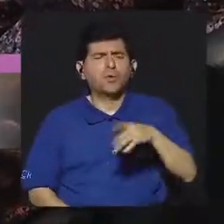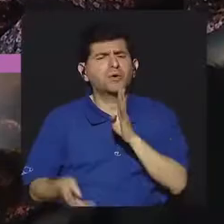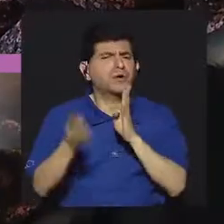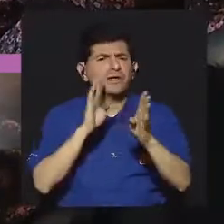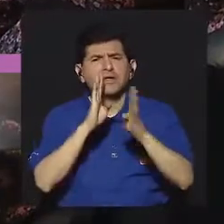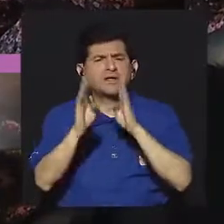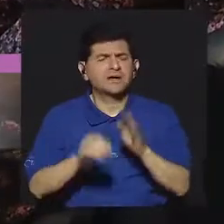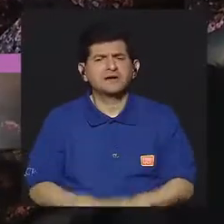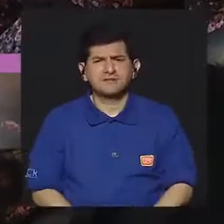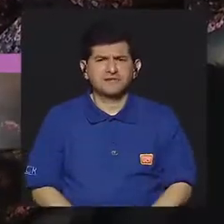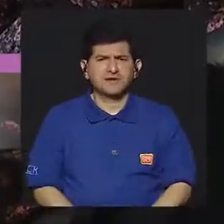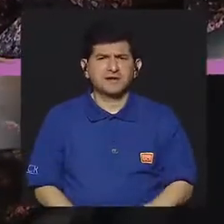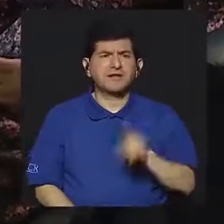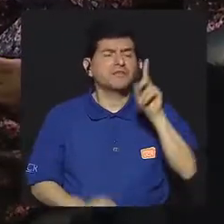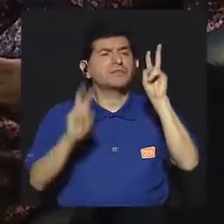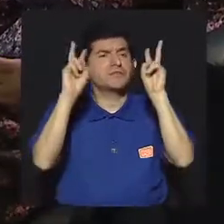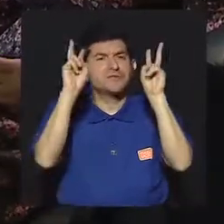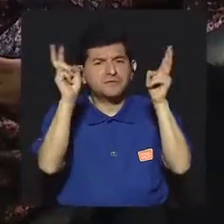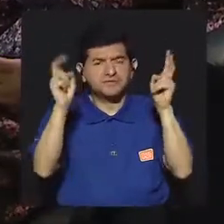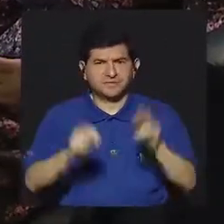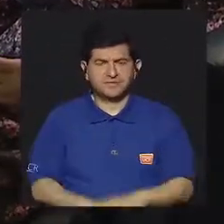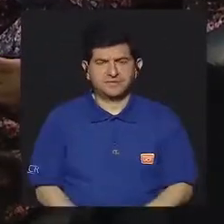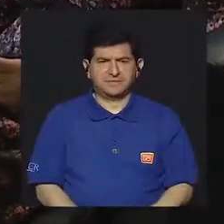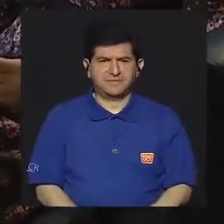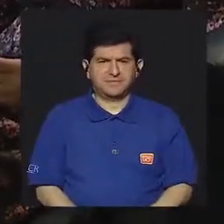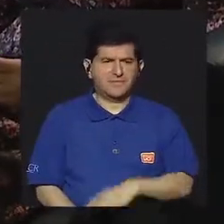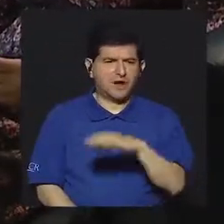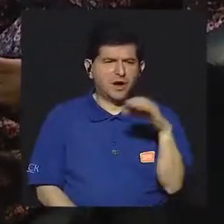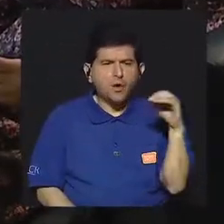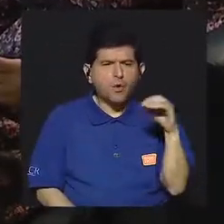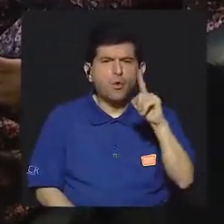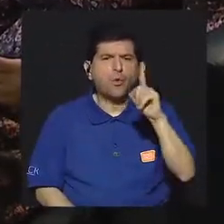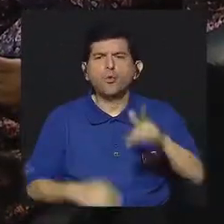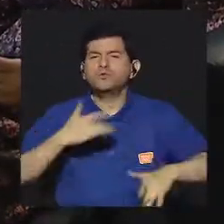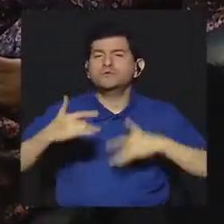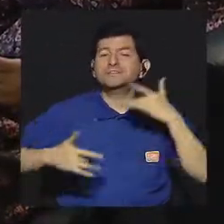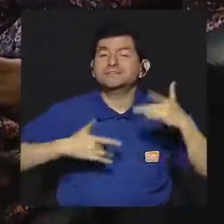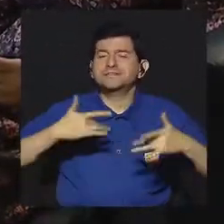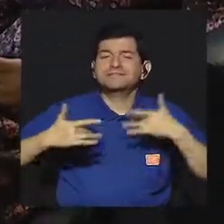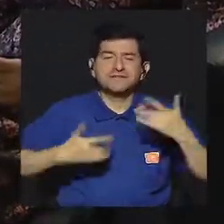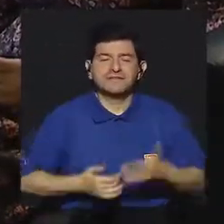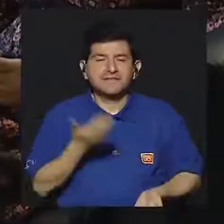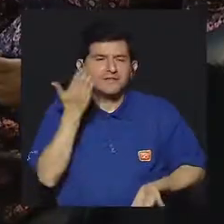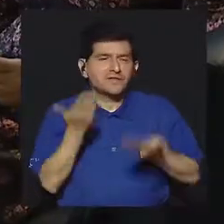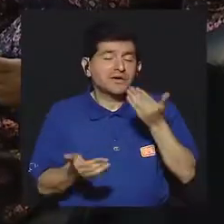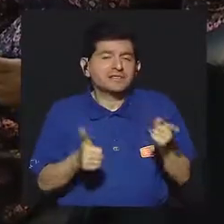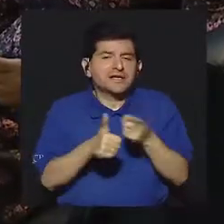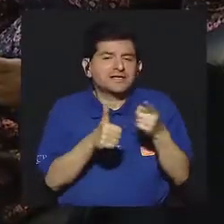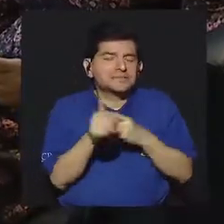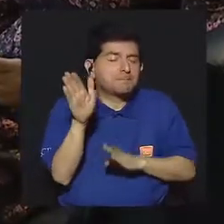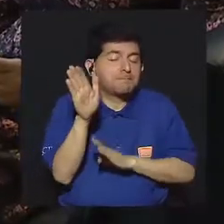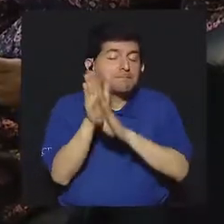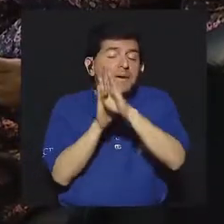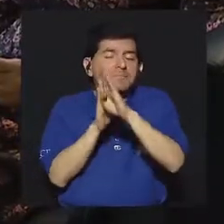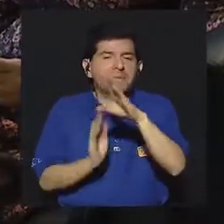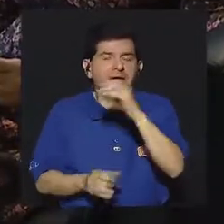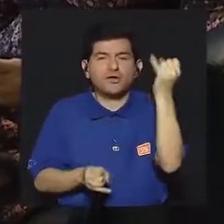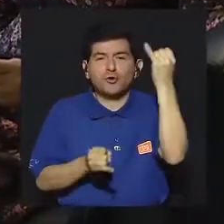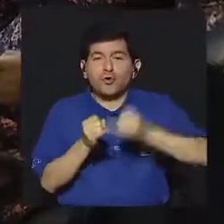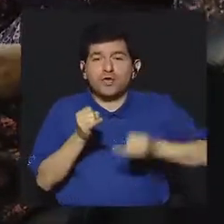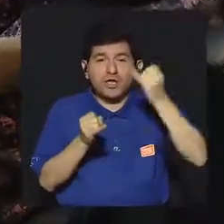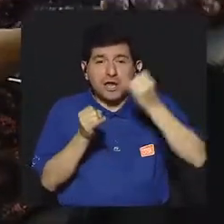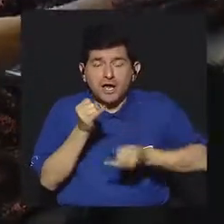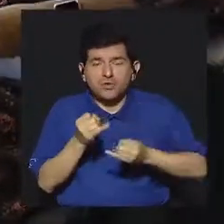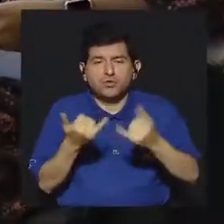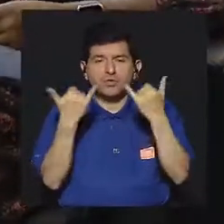vamos a conversar acerca de un tema, vamos a conversar más bien de uno de nuestros sentidos, que tal vez es el primero en desarrollarse y